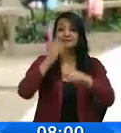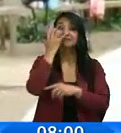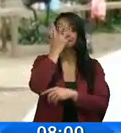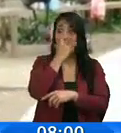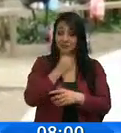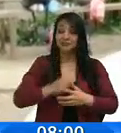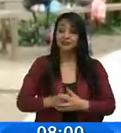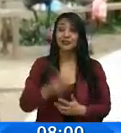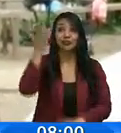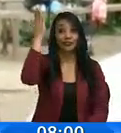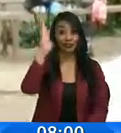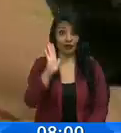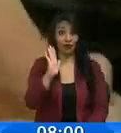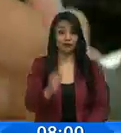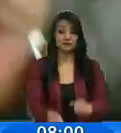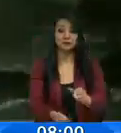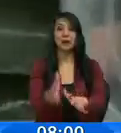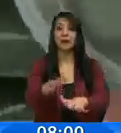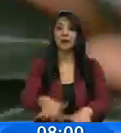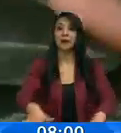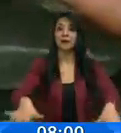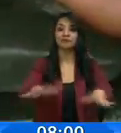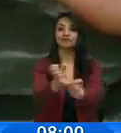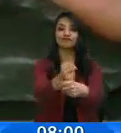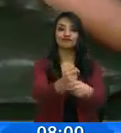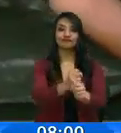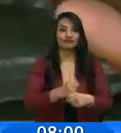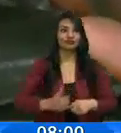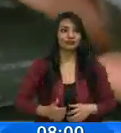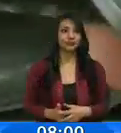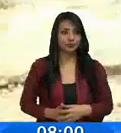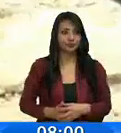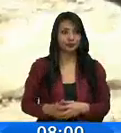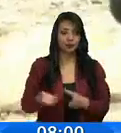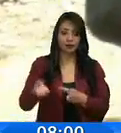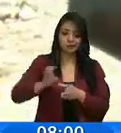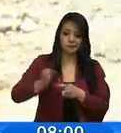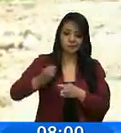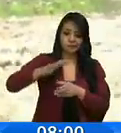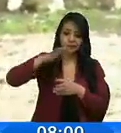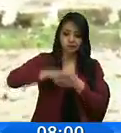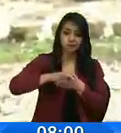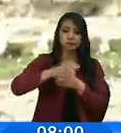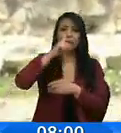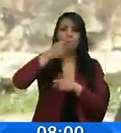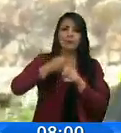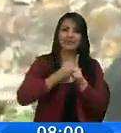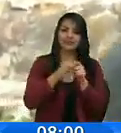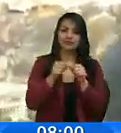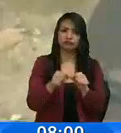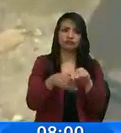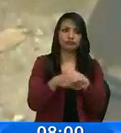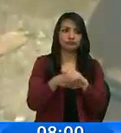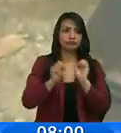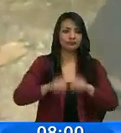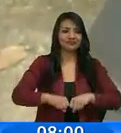de lo que Dios ha hecho este lugar. Acá donde no saca hielo. Ya, pero para un mes. Acá.